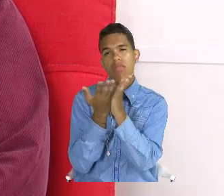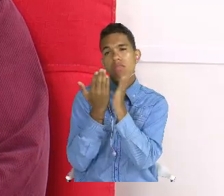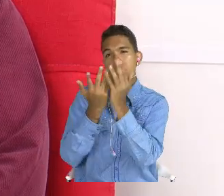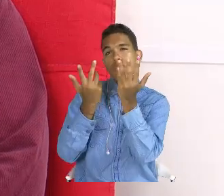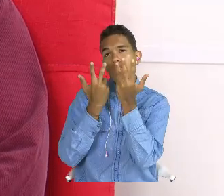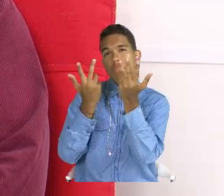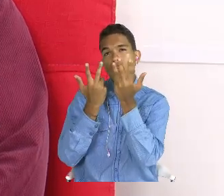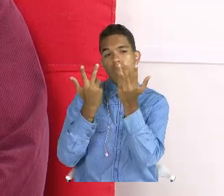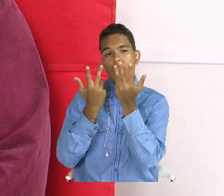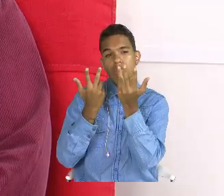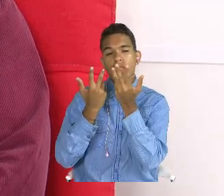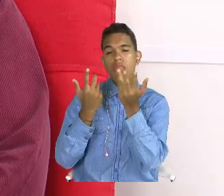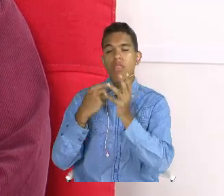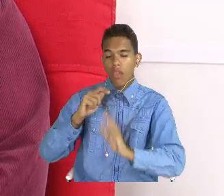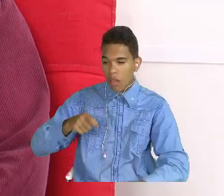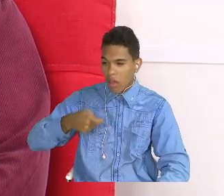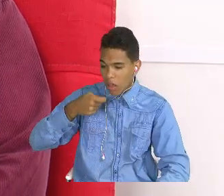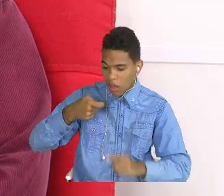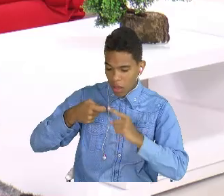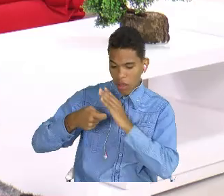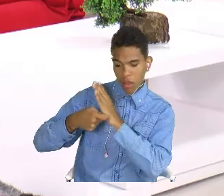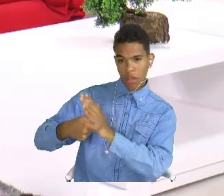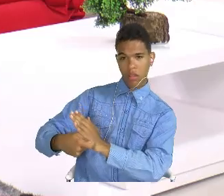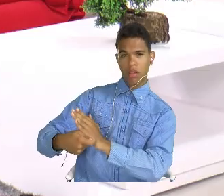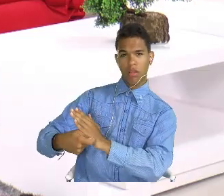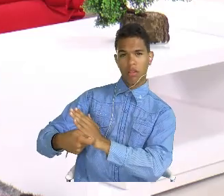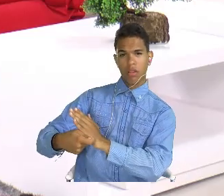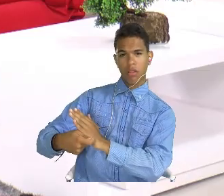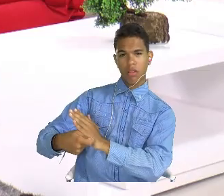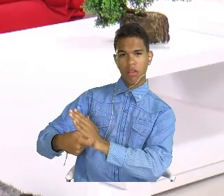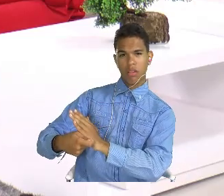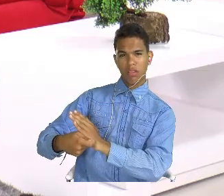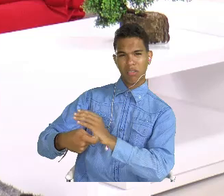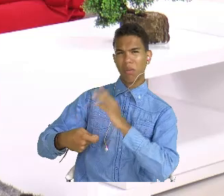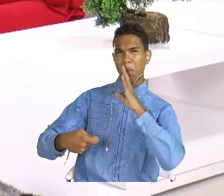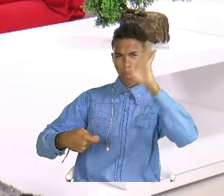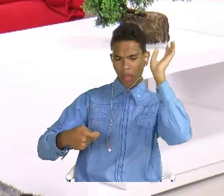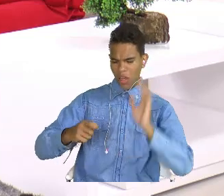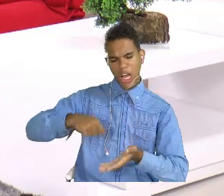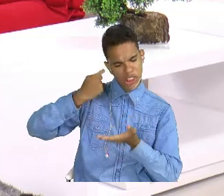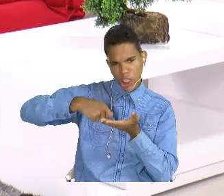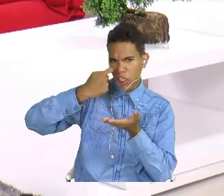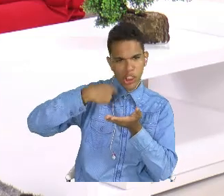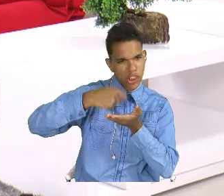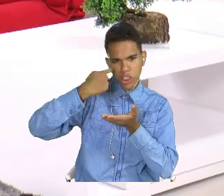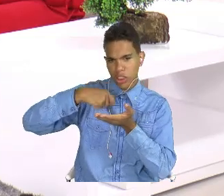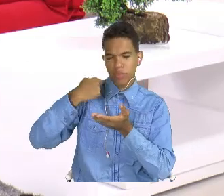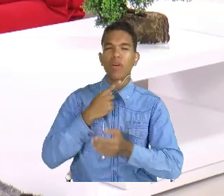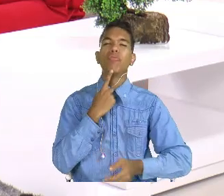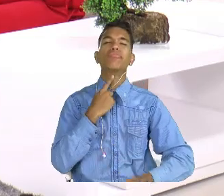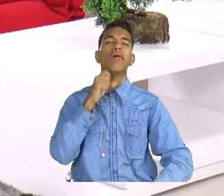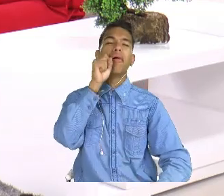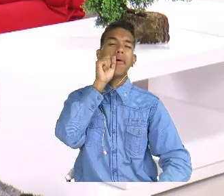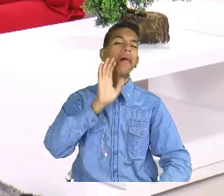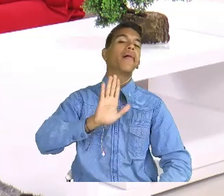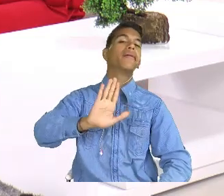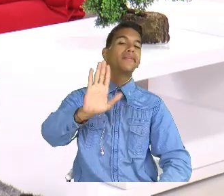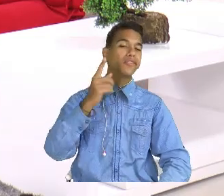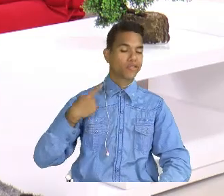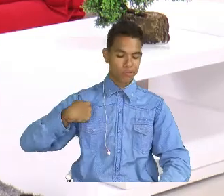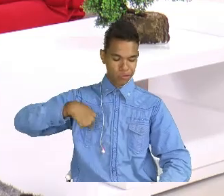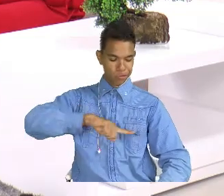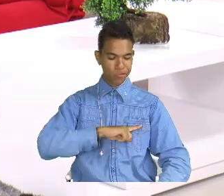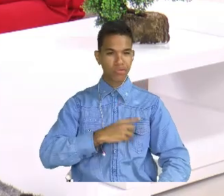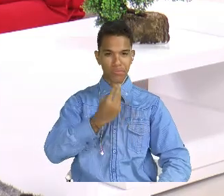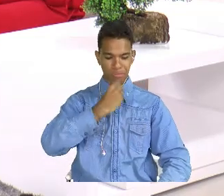pare la cuchara. Sí. Y aquí en Barranca, digámoslo claro, nosotros los barranqueños estamos mal enseñados con la parte nutricional